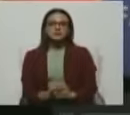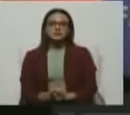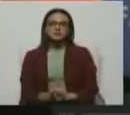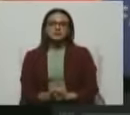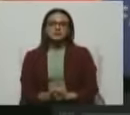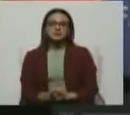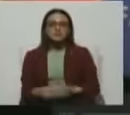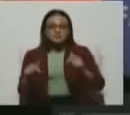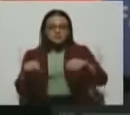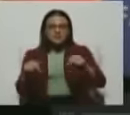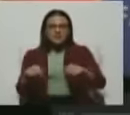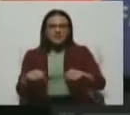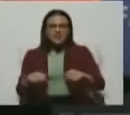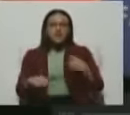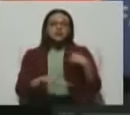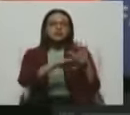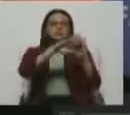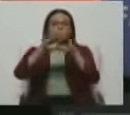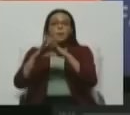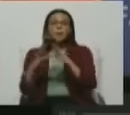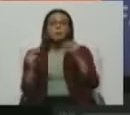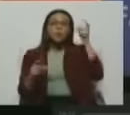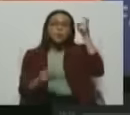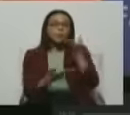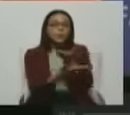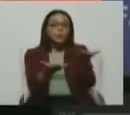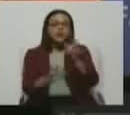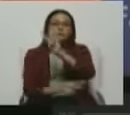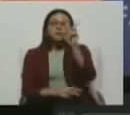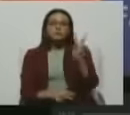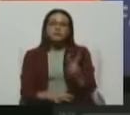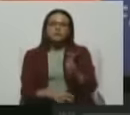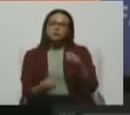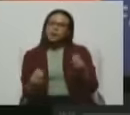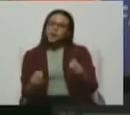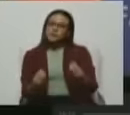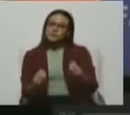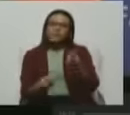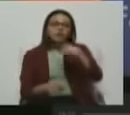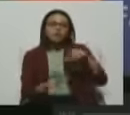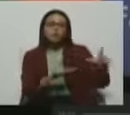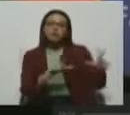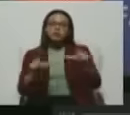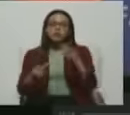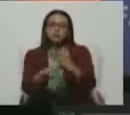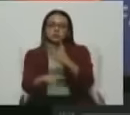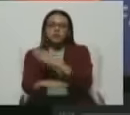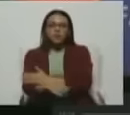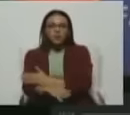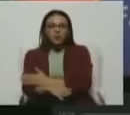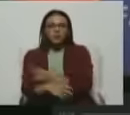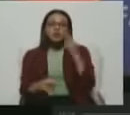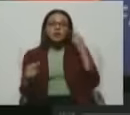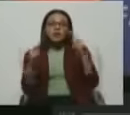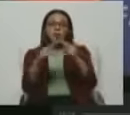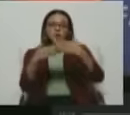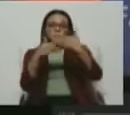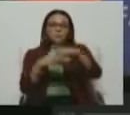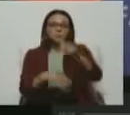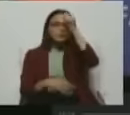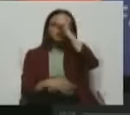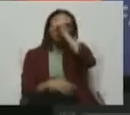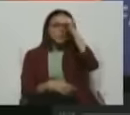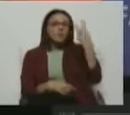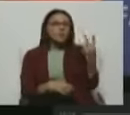Y desde ya llamo al pueblo de Venezuela para que se vaya alistando para vernos el próximo domingo 28